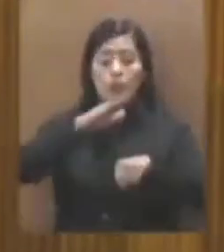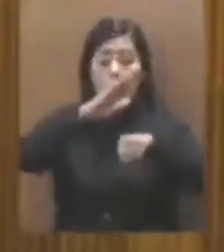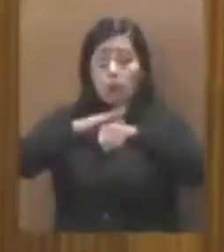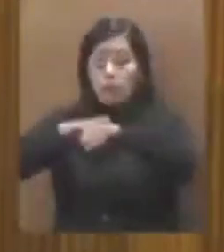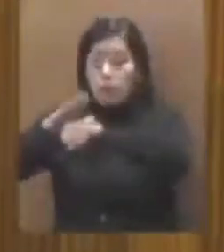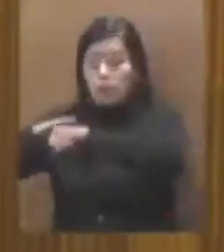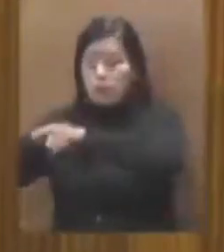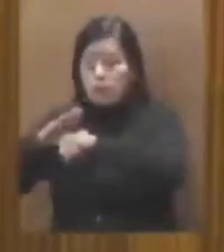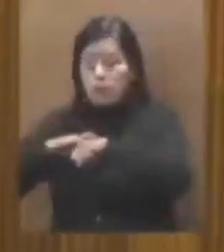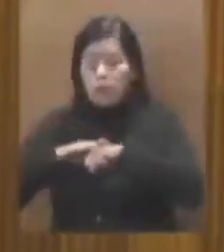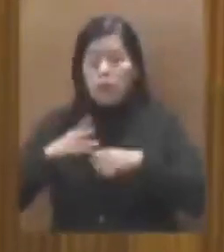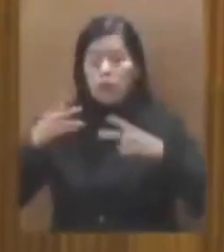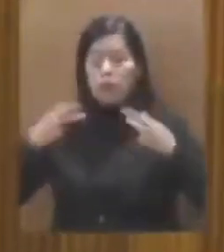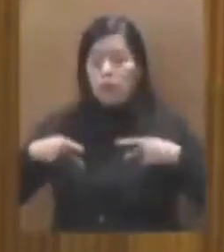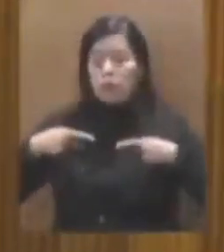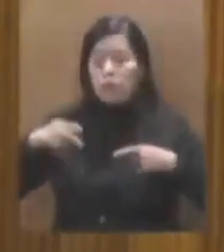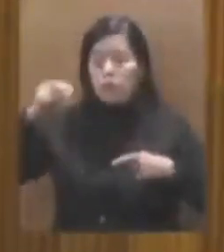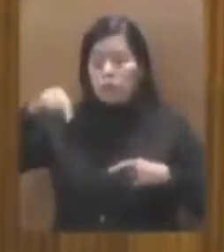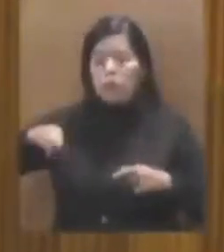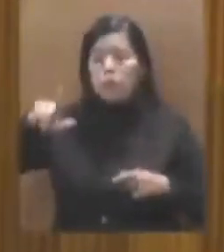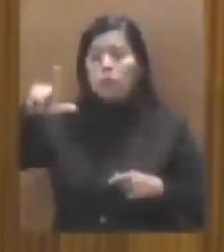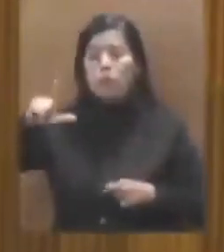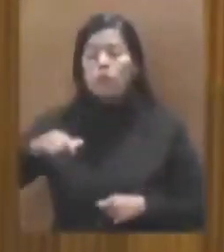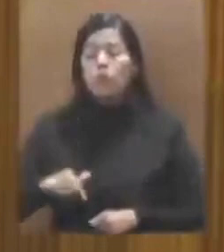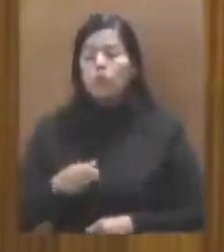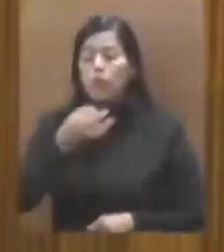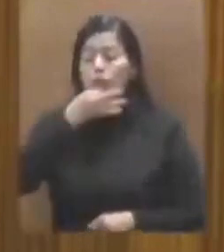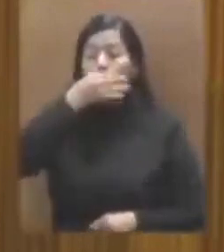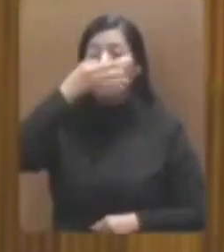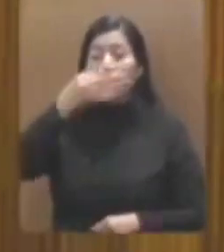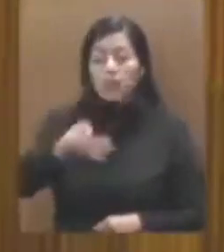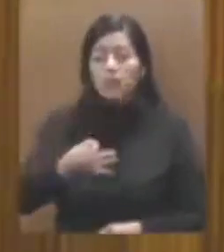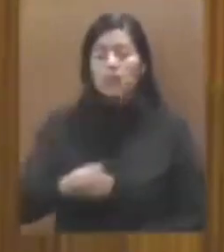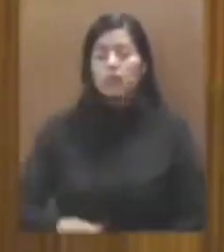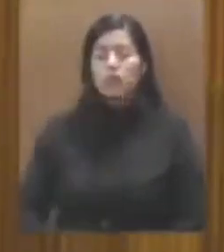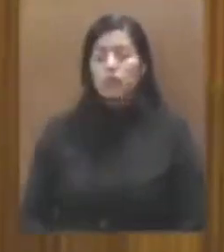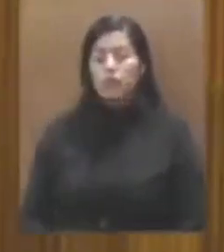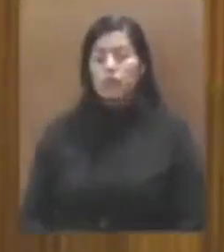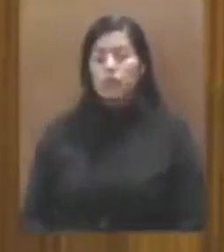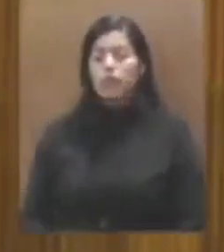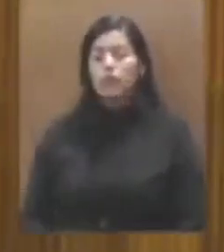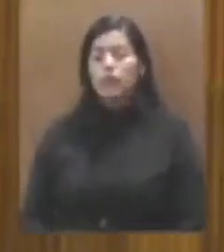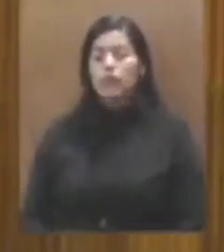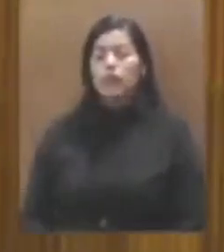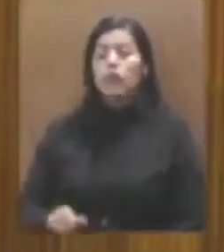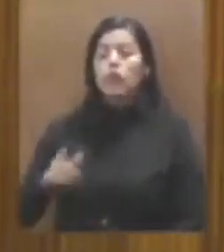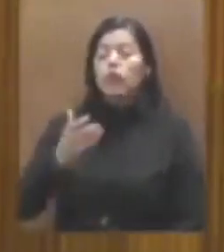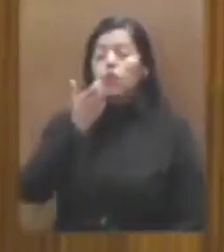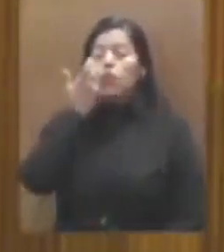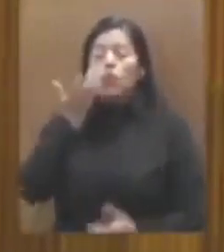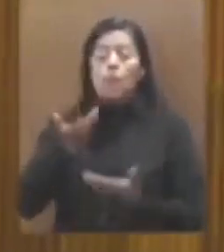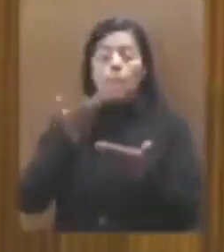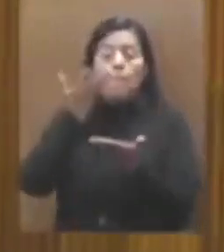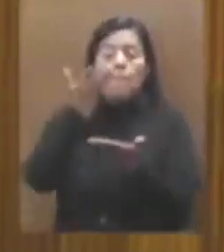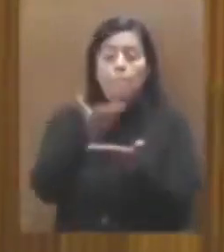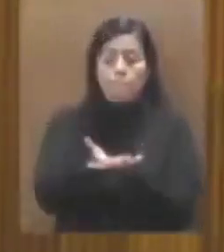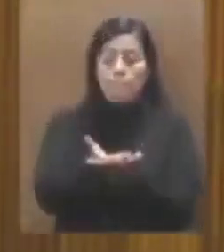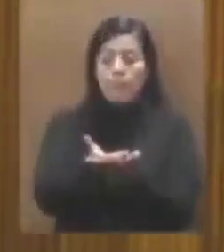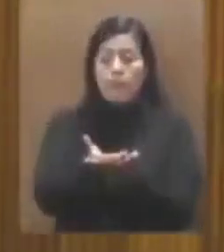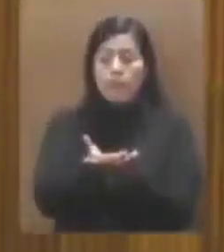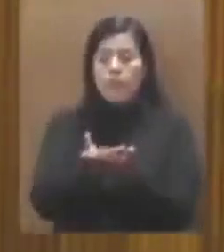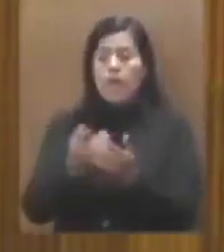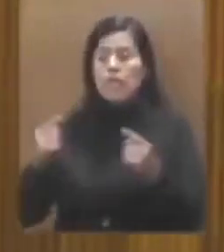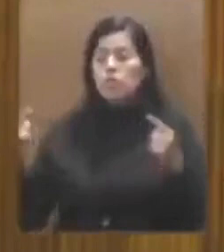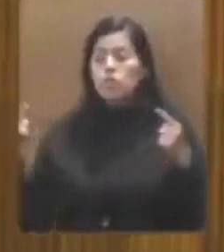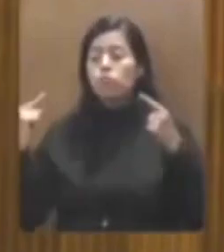a las y los ciudadanos de nuevo diciéndoles que al final de cuentas lo que se está presentando hoy es